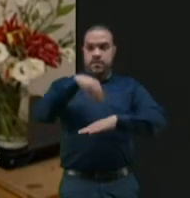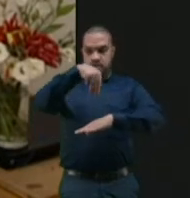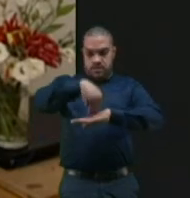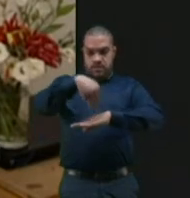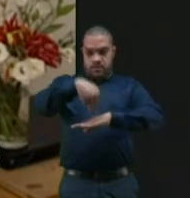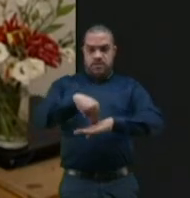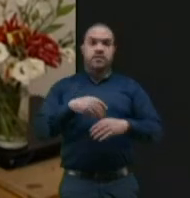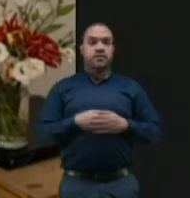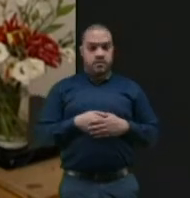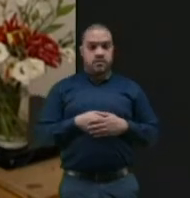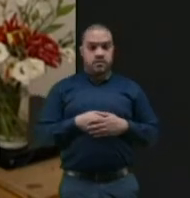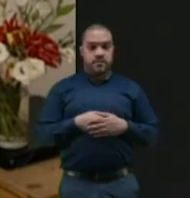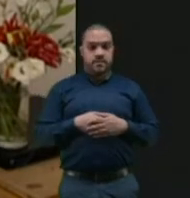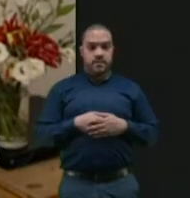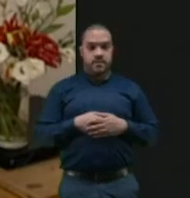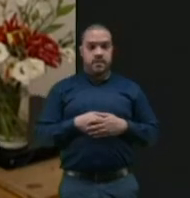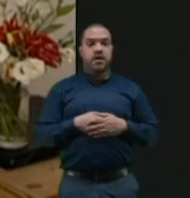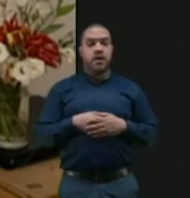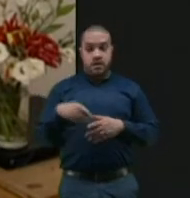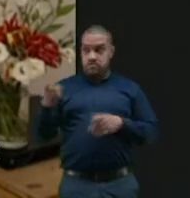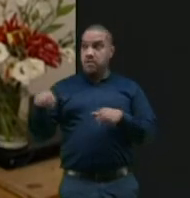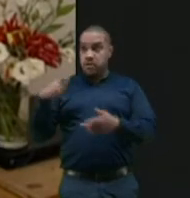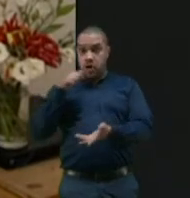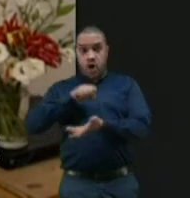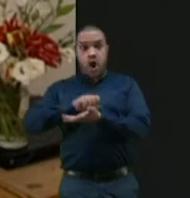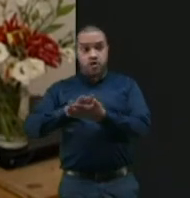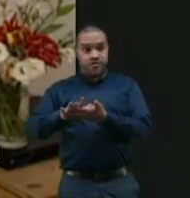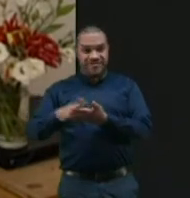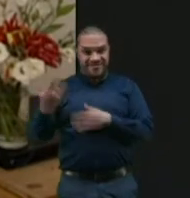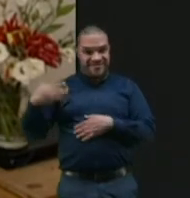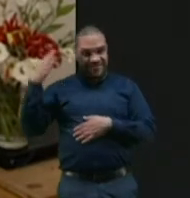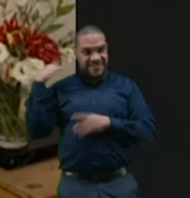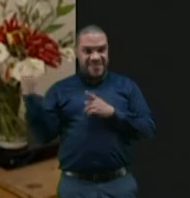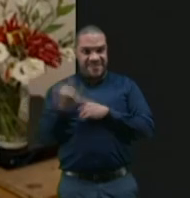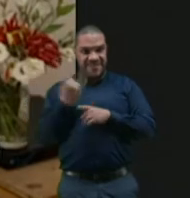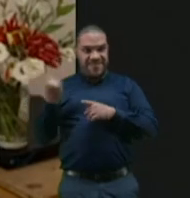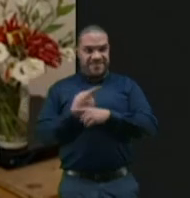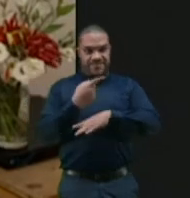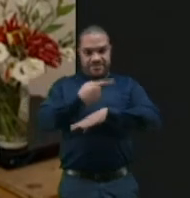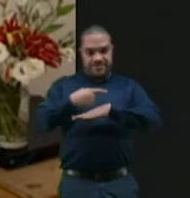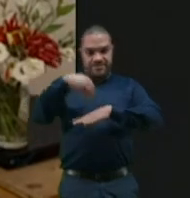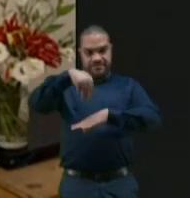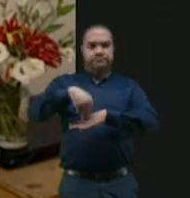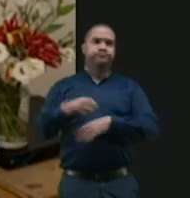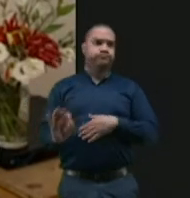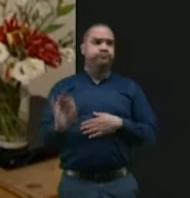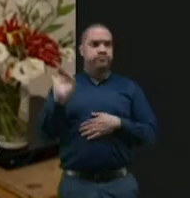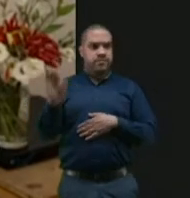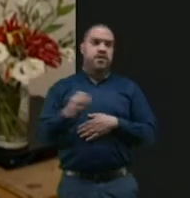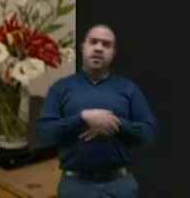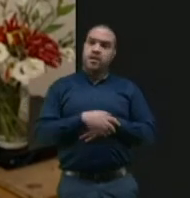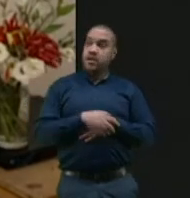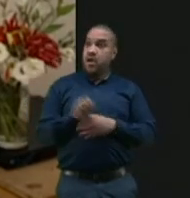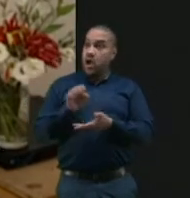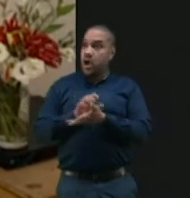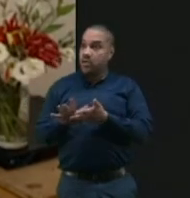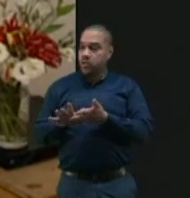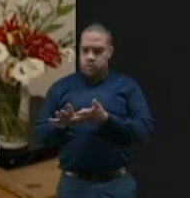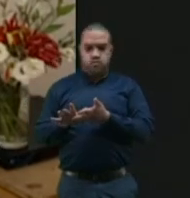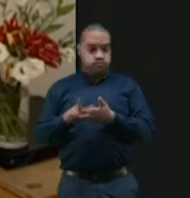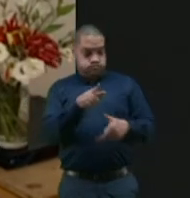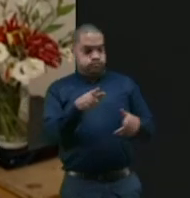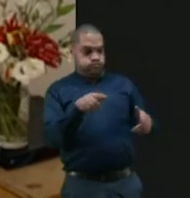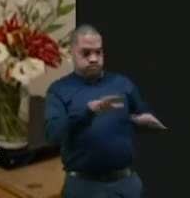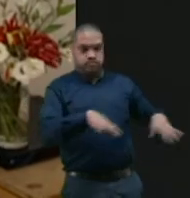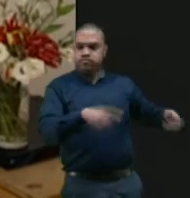fue gratis y bueno. Y se gana el mercado. Entonces, gratis perturba, cambia completamente el mercado. Y esto